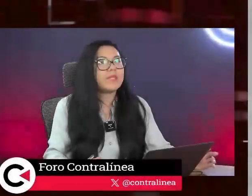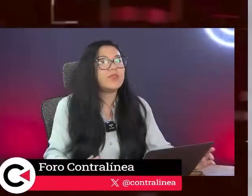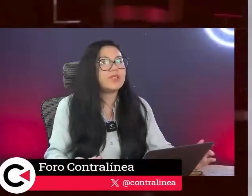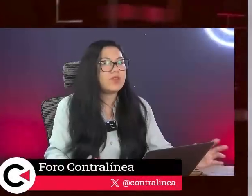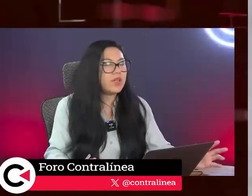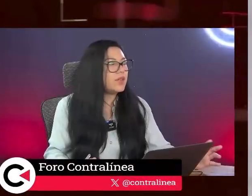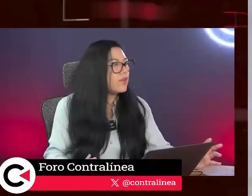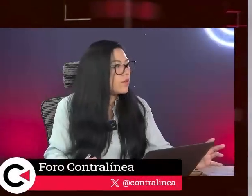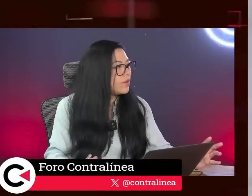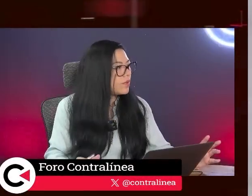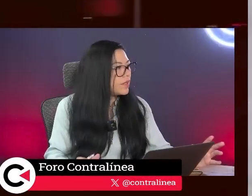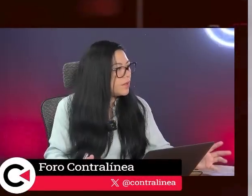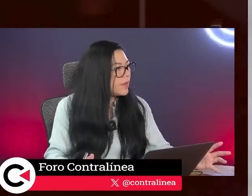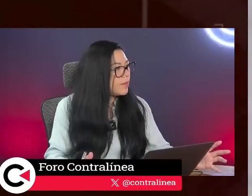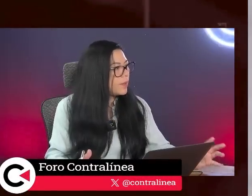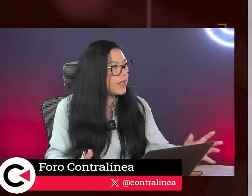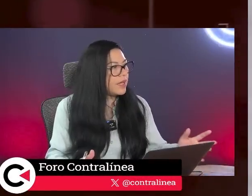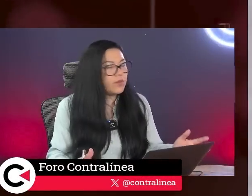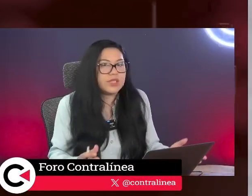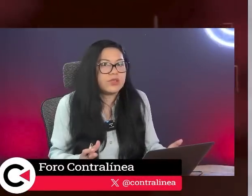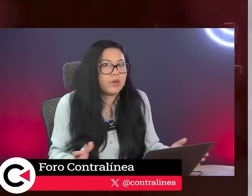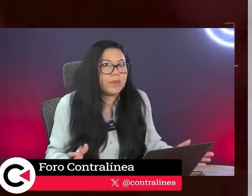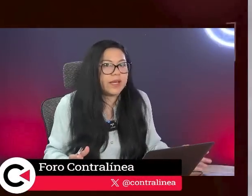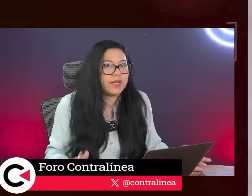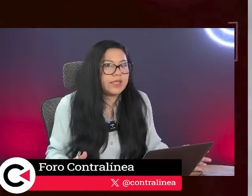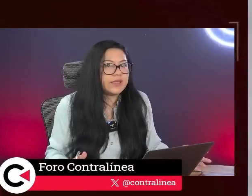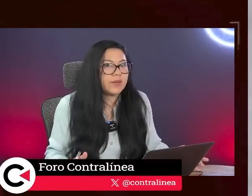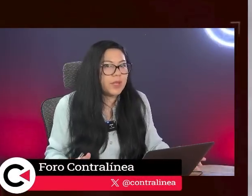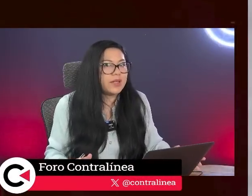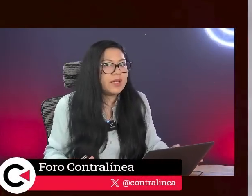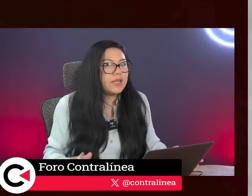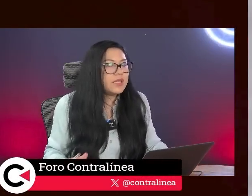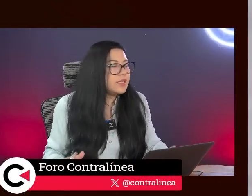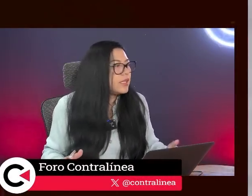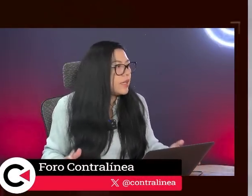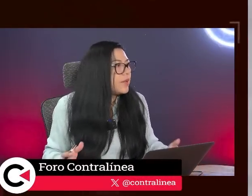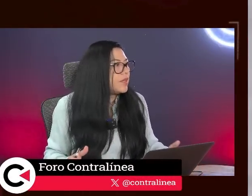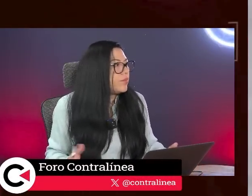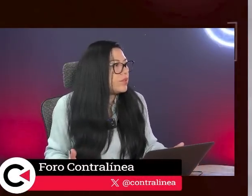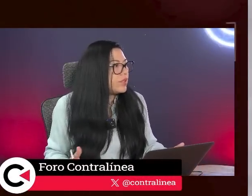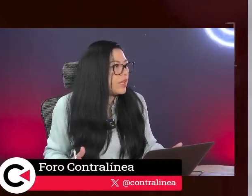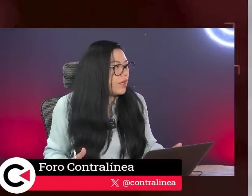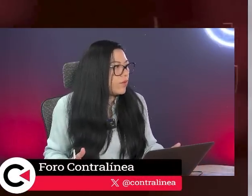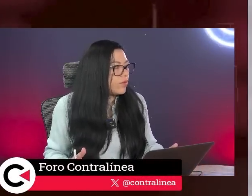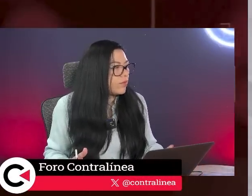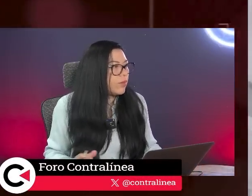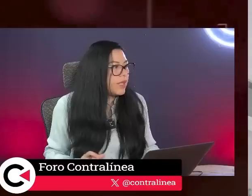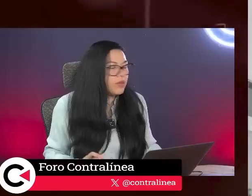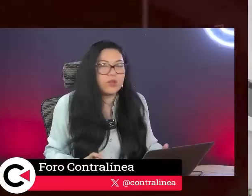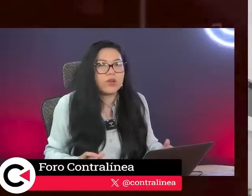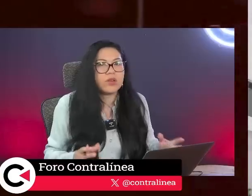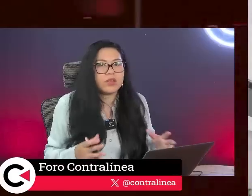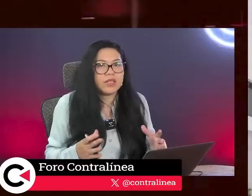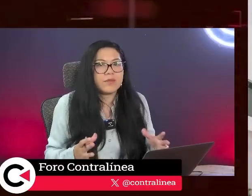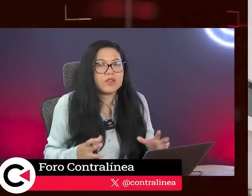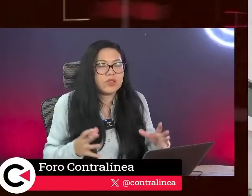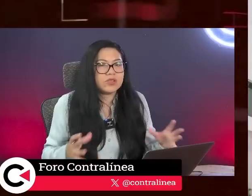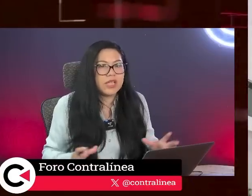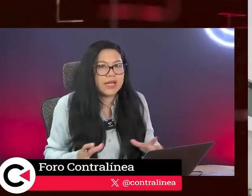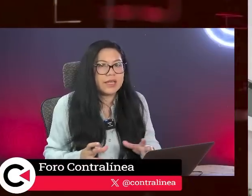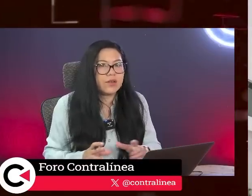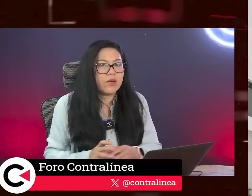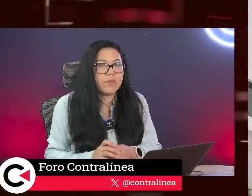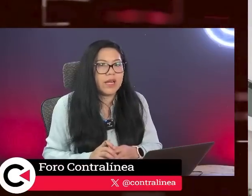duda un momento histórico, Aníbal, para nuestro país. También decir que venimos de un momento,